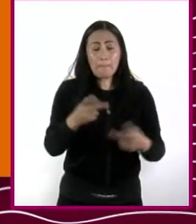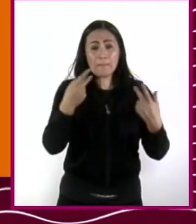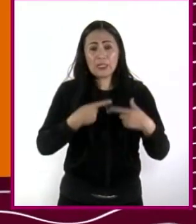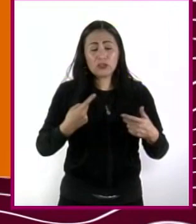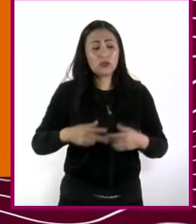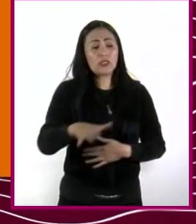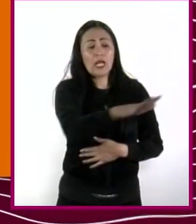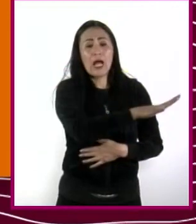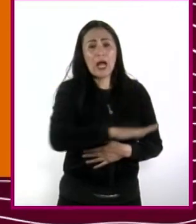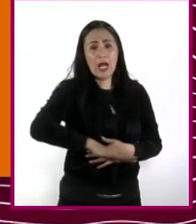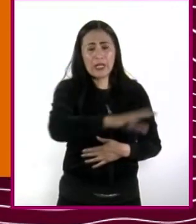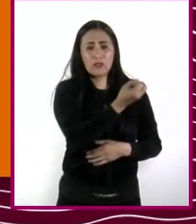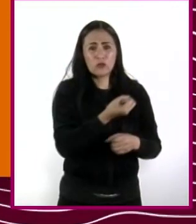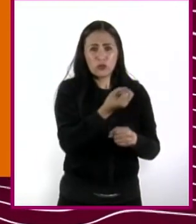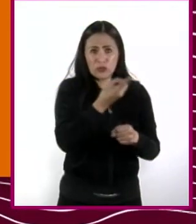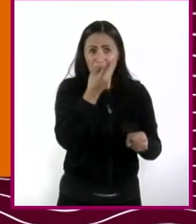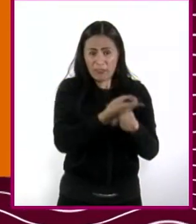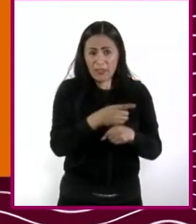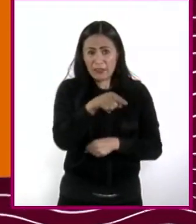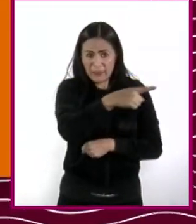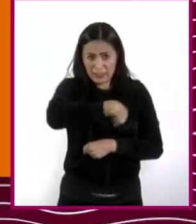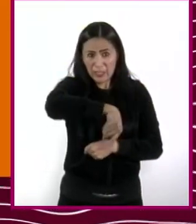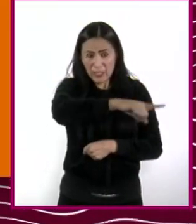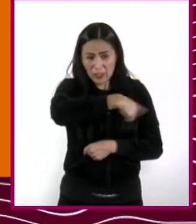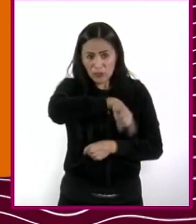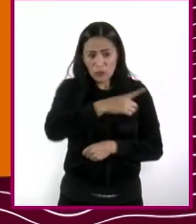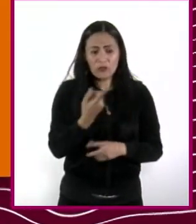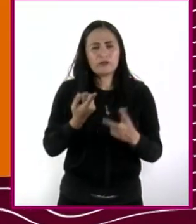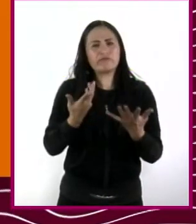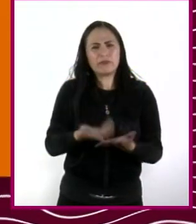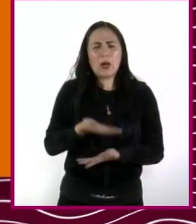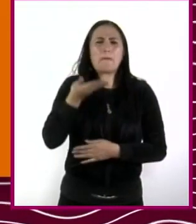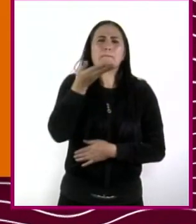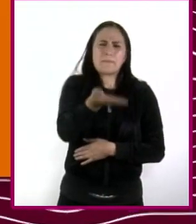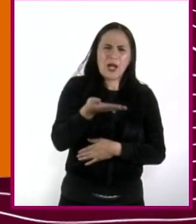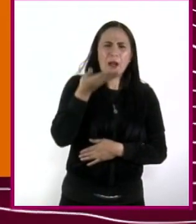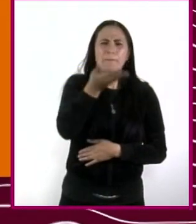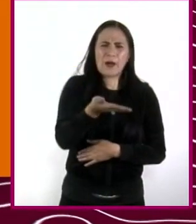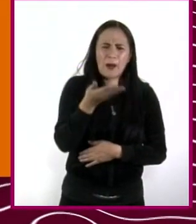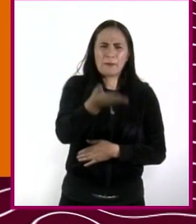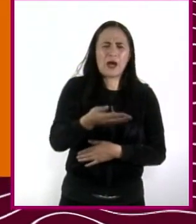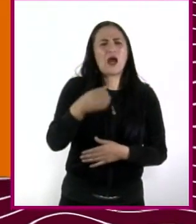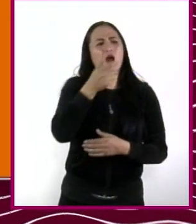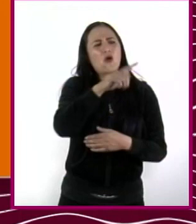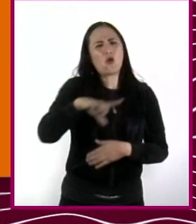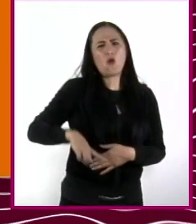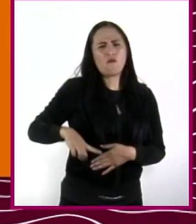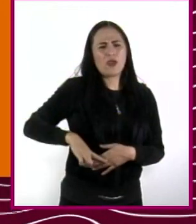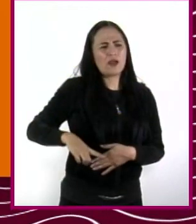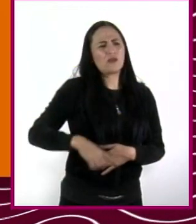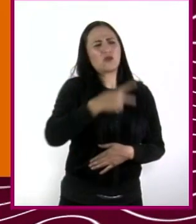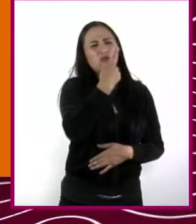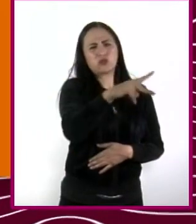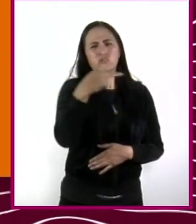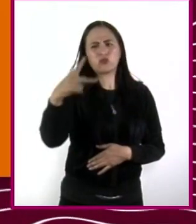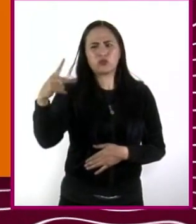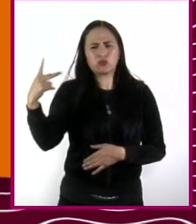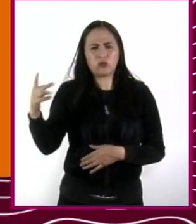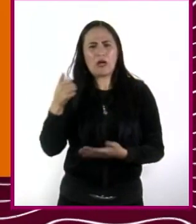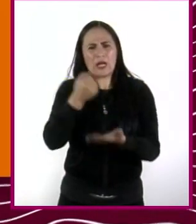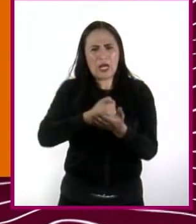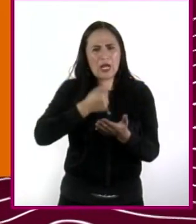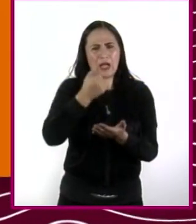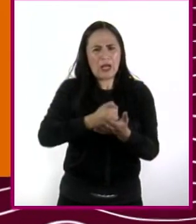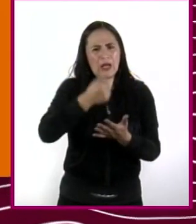población o sociedad de masas la que comenzó a exigir a sus respectivos gobiernos que cumplieran con sus